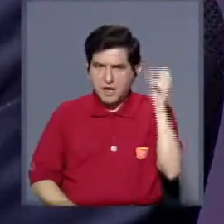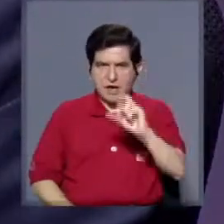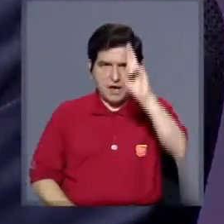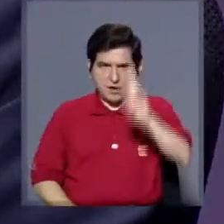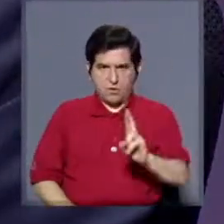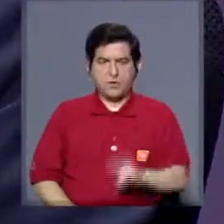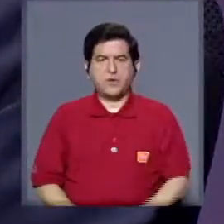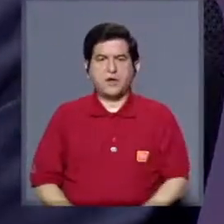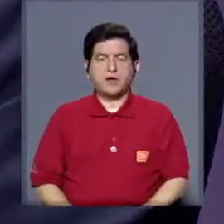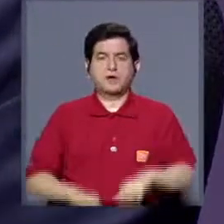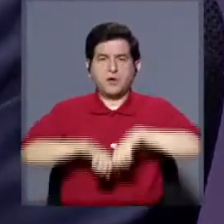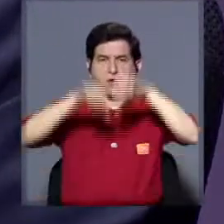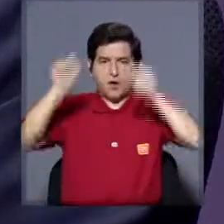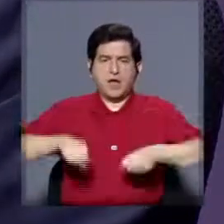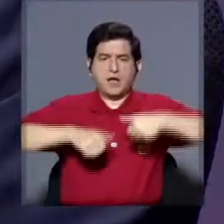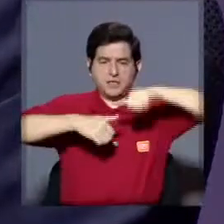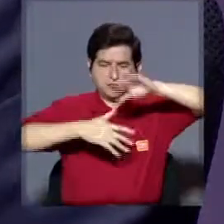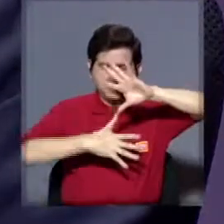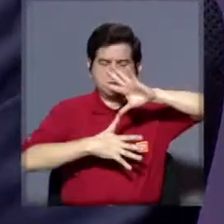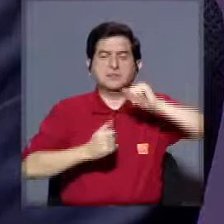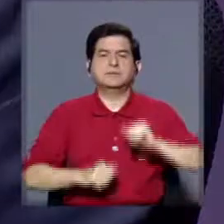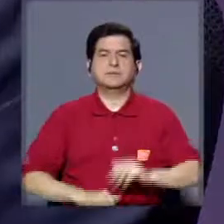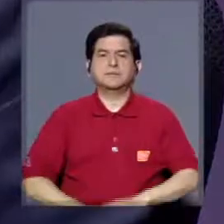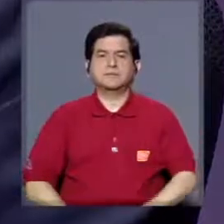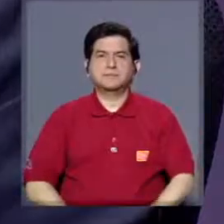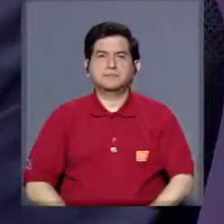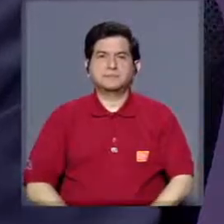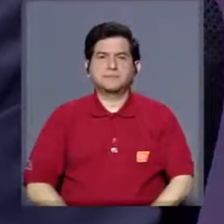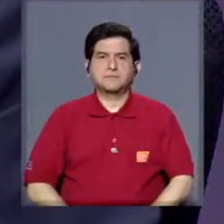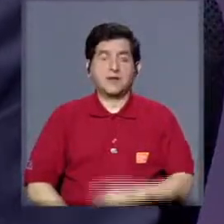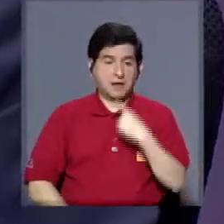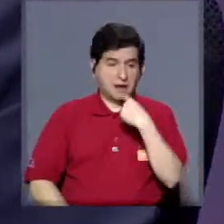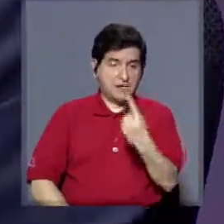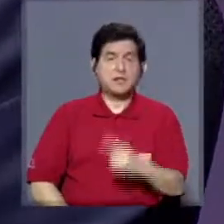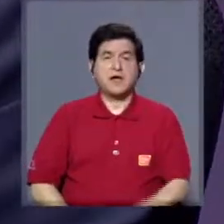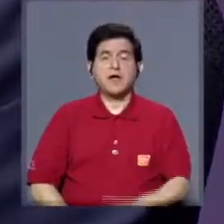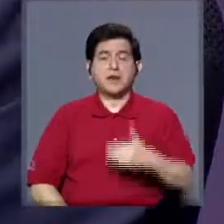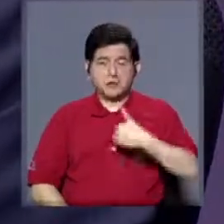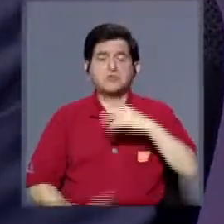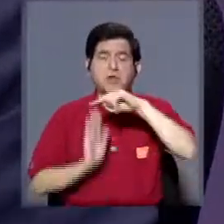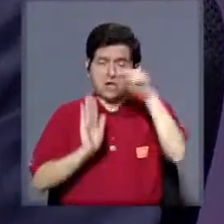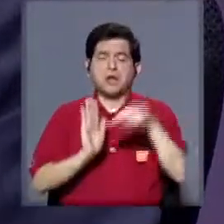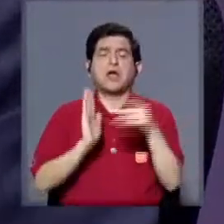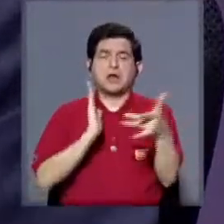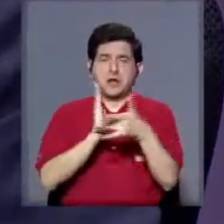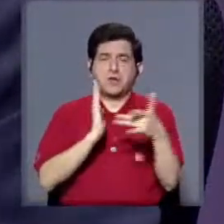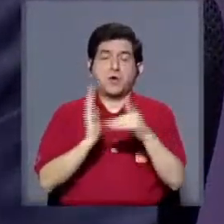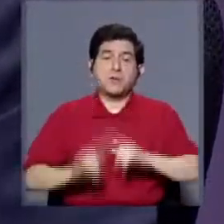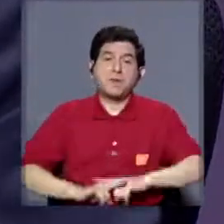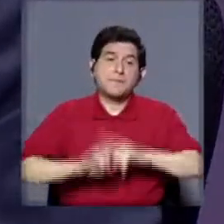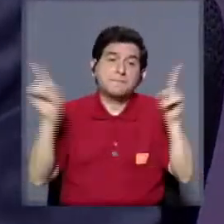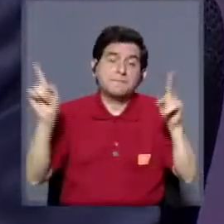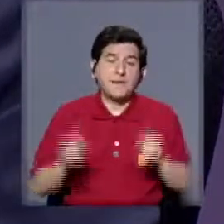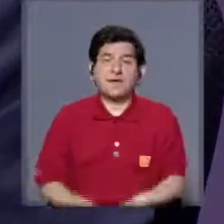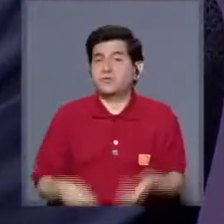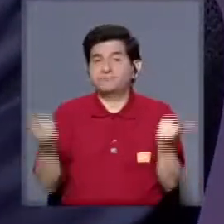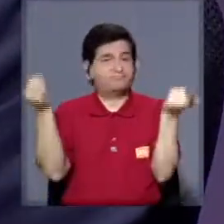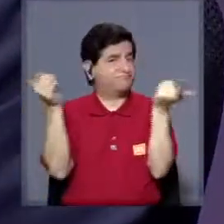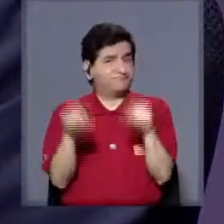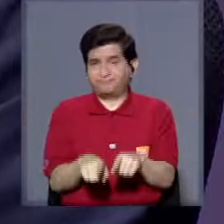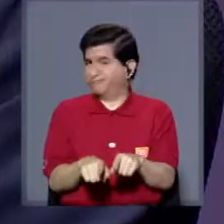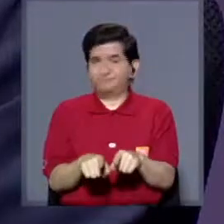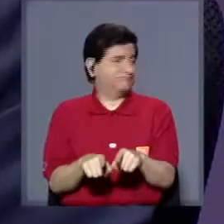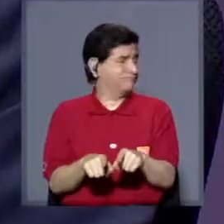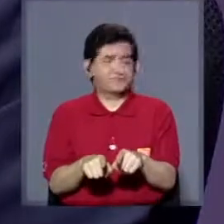rica ante el sistema interamericano y les dijeron que iban a tener una norma técnica pero no se dio verdad